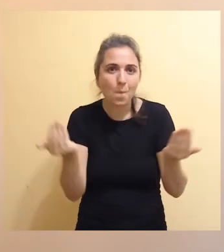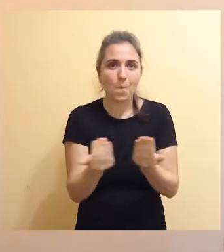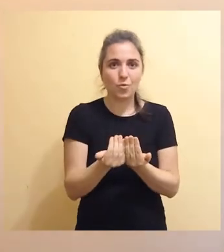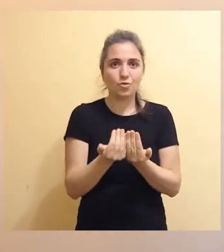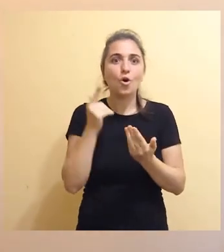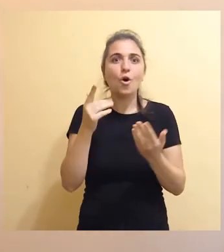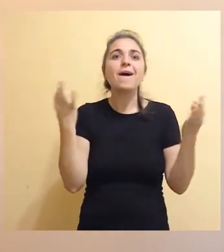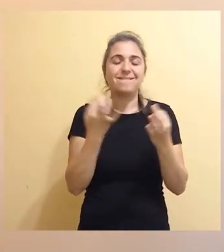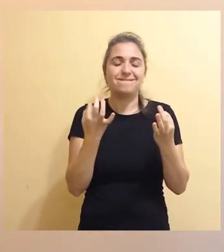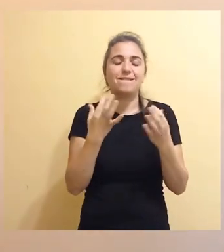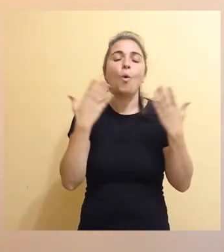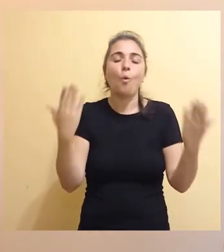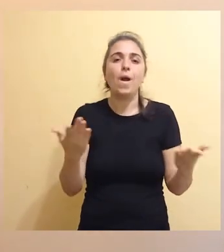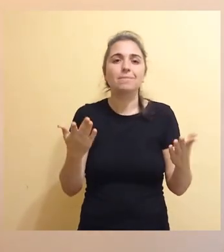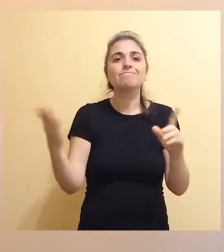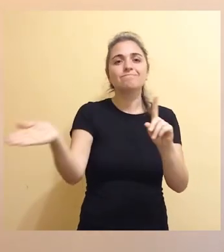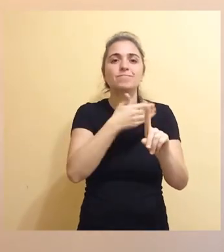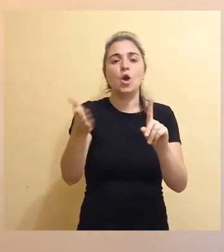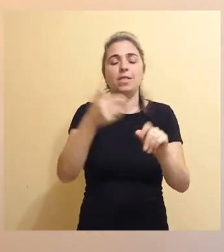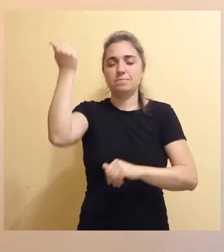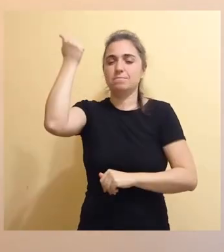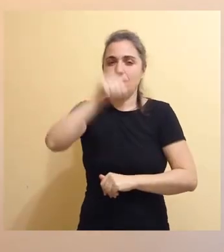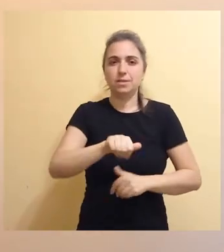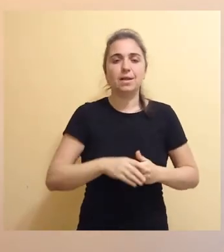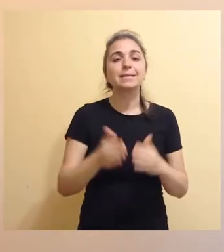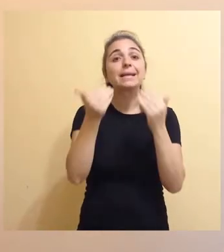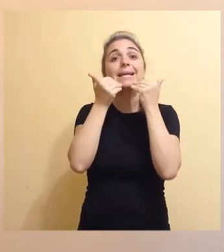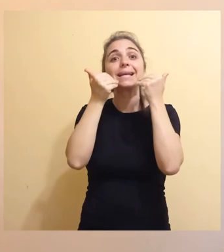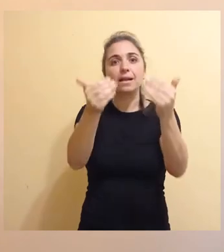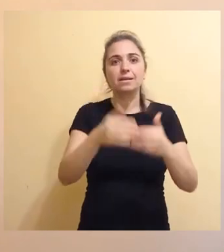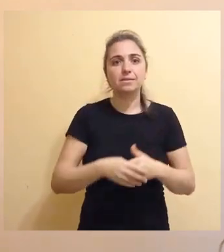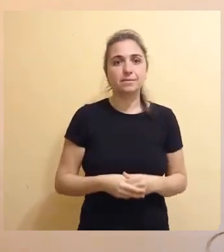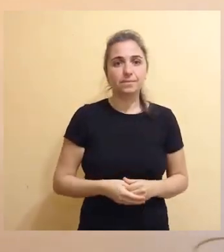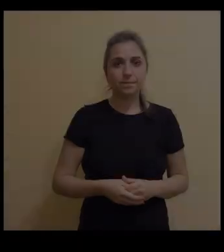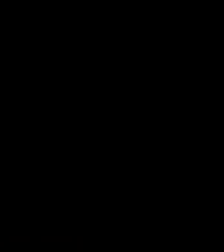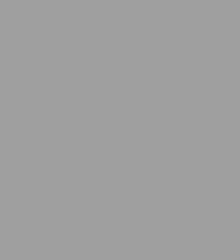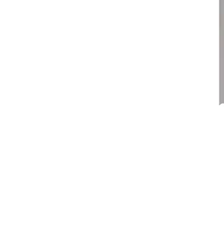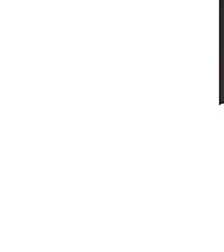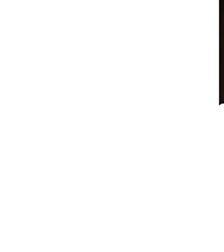universo que son las violencias machistas. Muchas gracias.